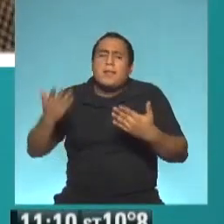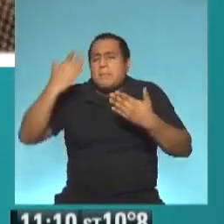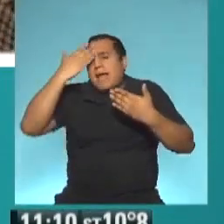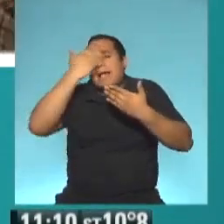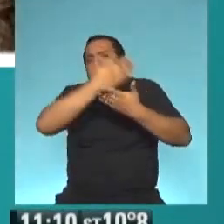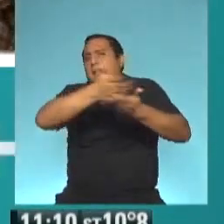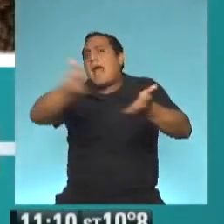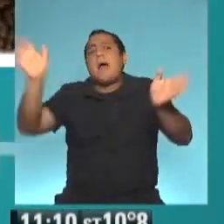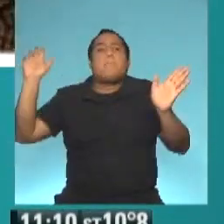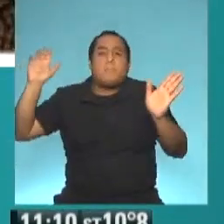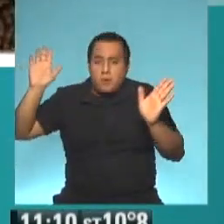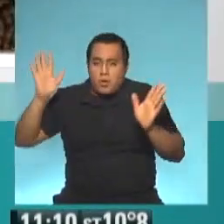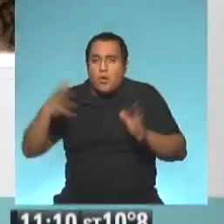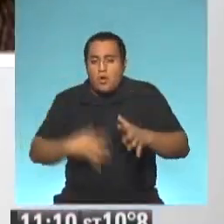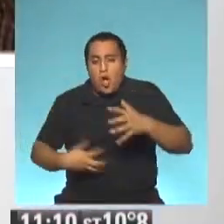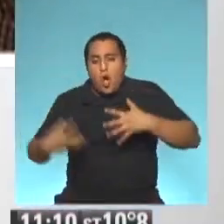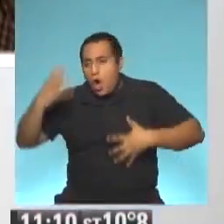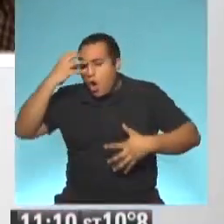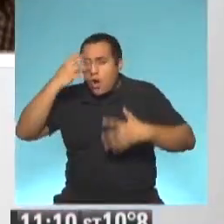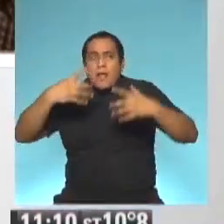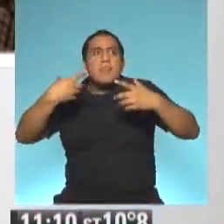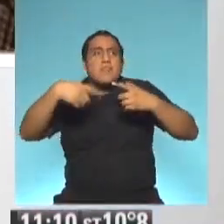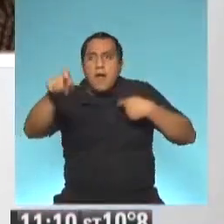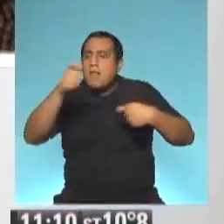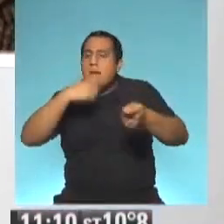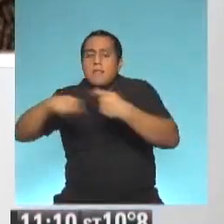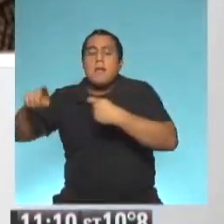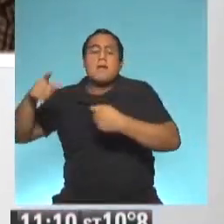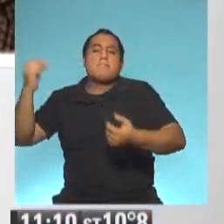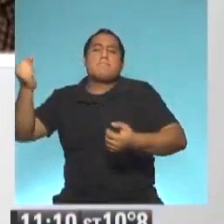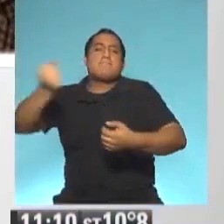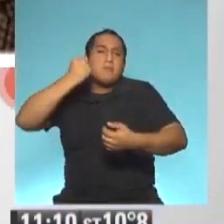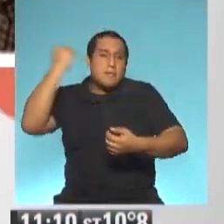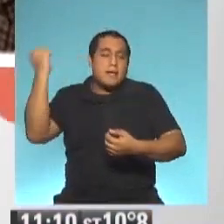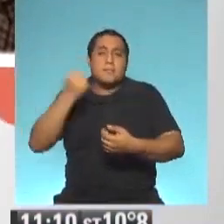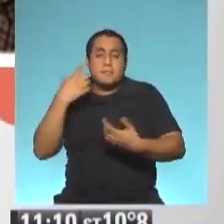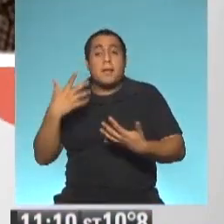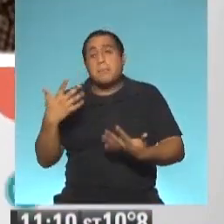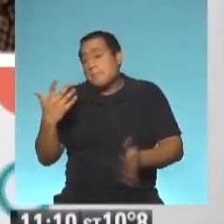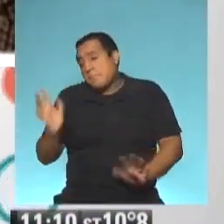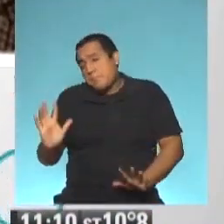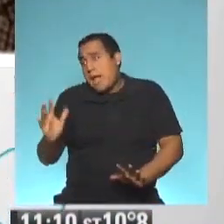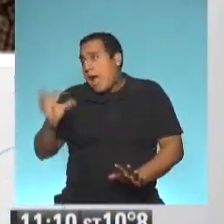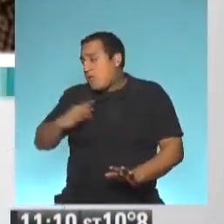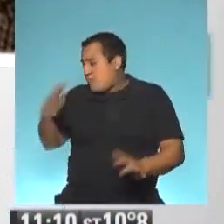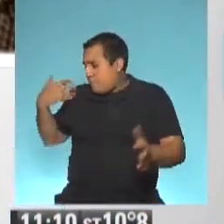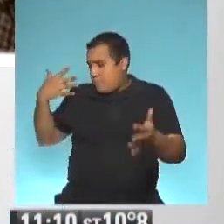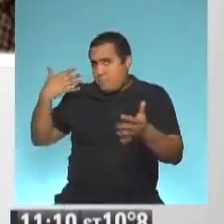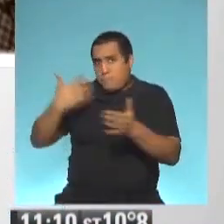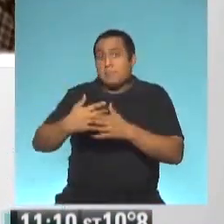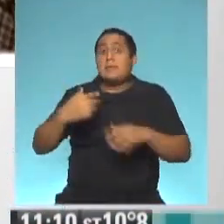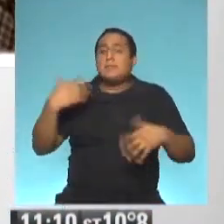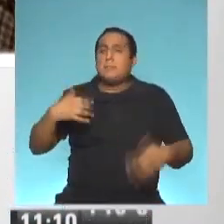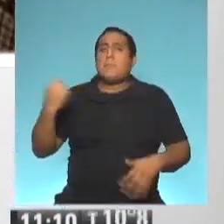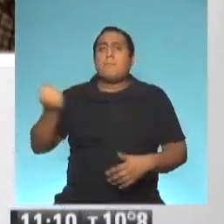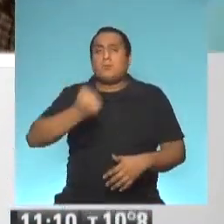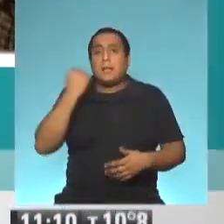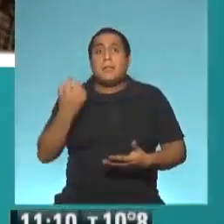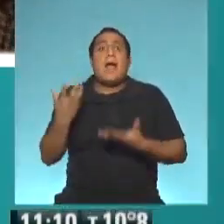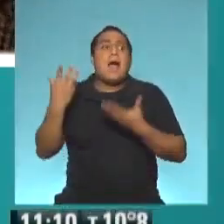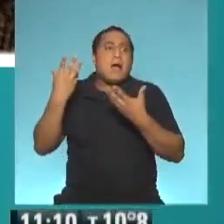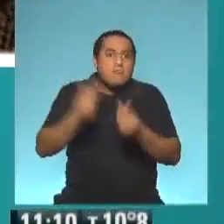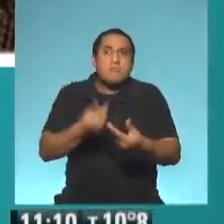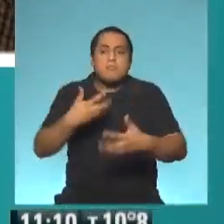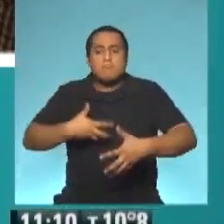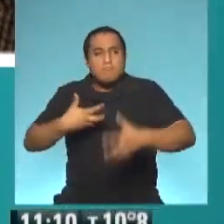amplio el desarrollo que ha tenido la medicina de trasplante en las últimas décadas y además mejorando